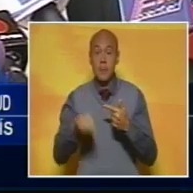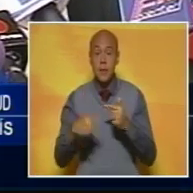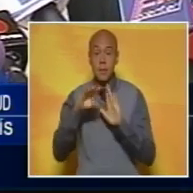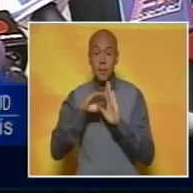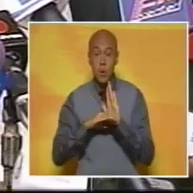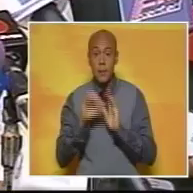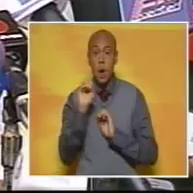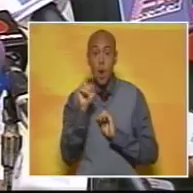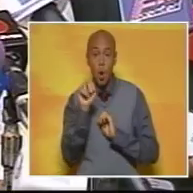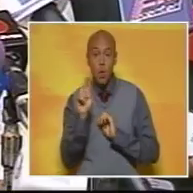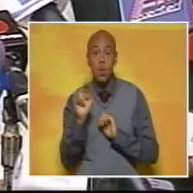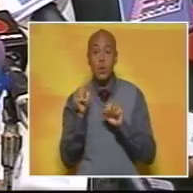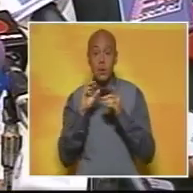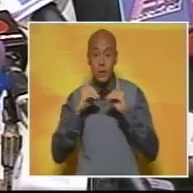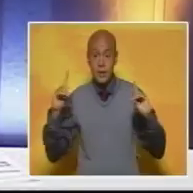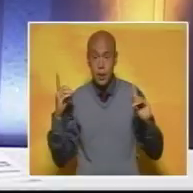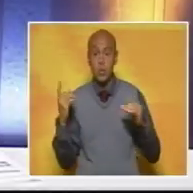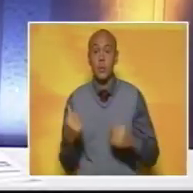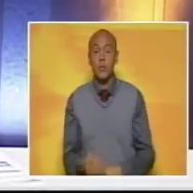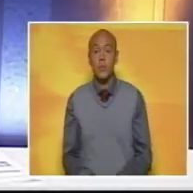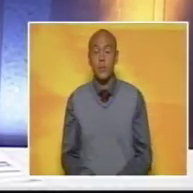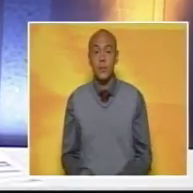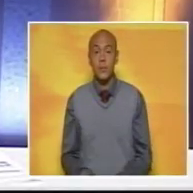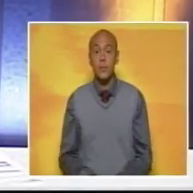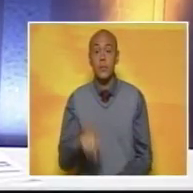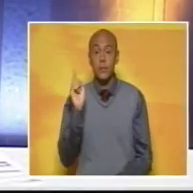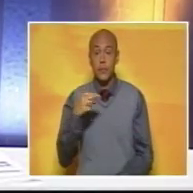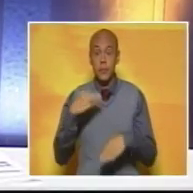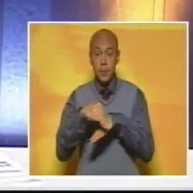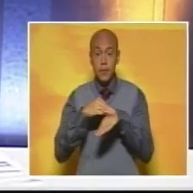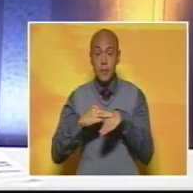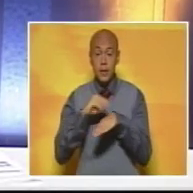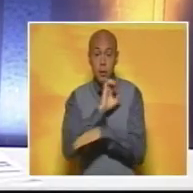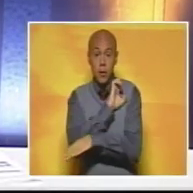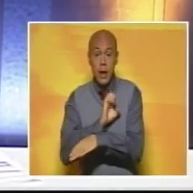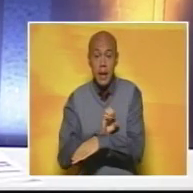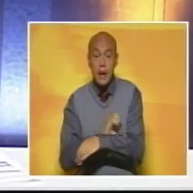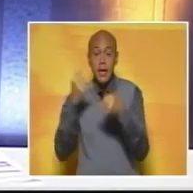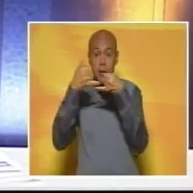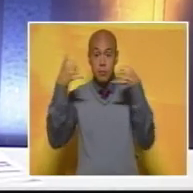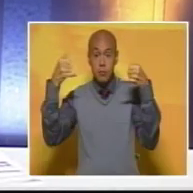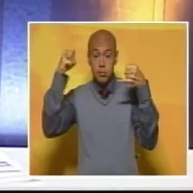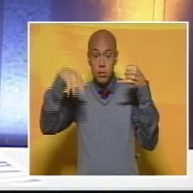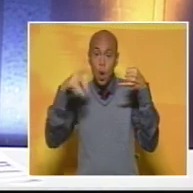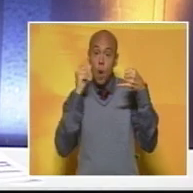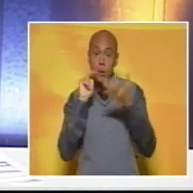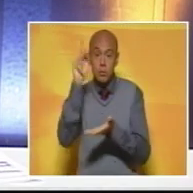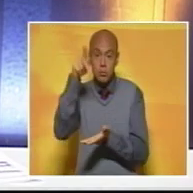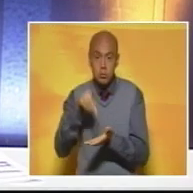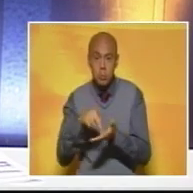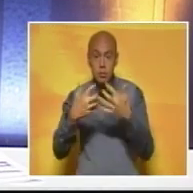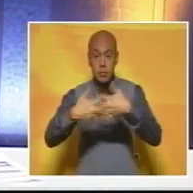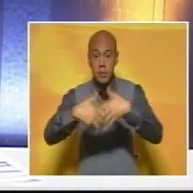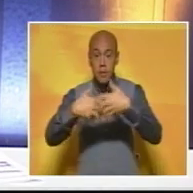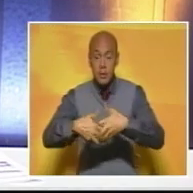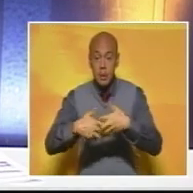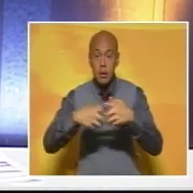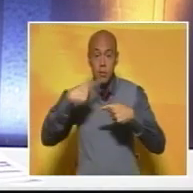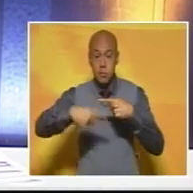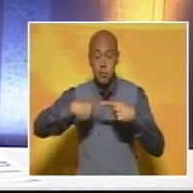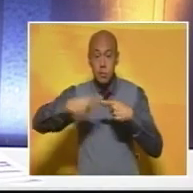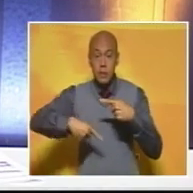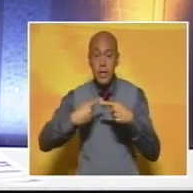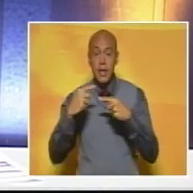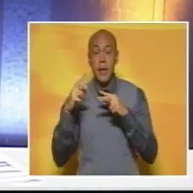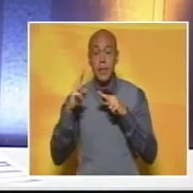las Naciones Unidas para el Desarrollo. El ministro de Energía Eléctrica, Freddy Brito, inspeccionó las centrales hidroeléctricas de los estados